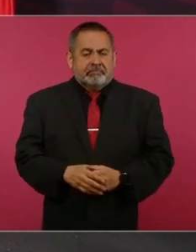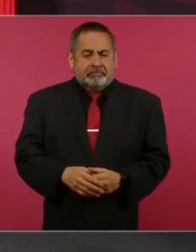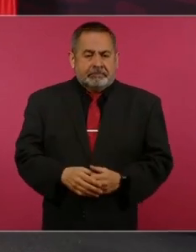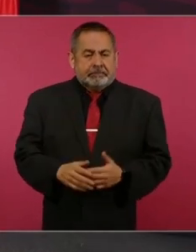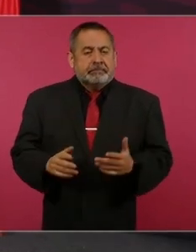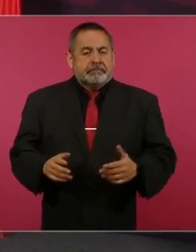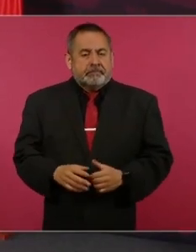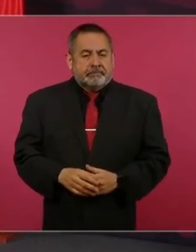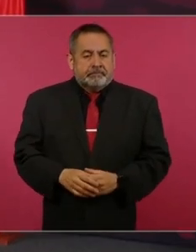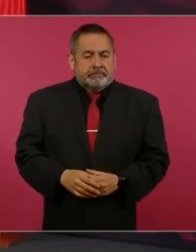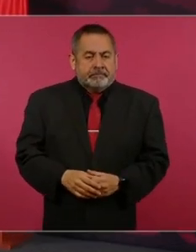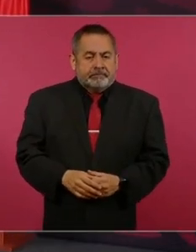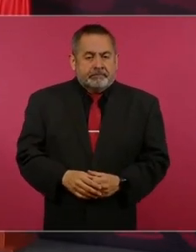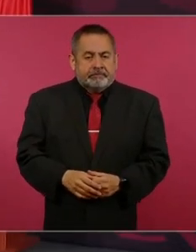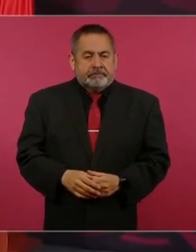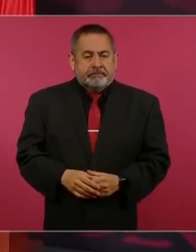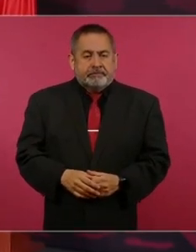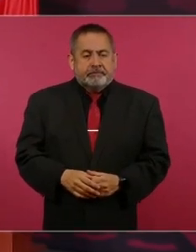Pero